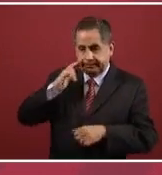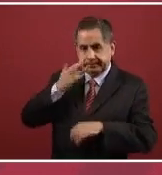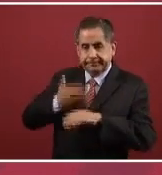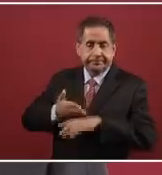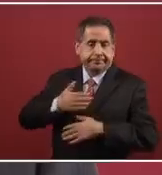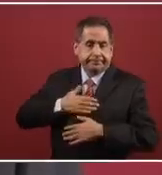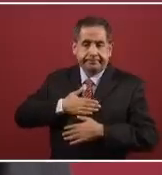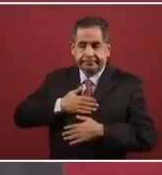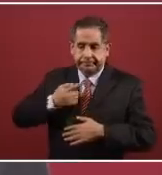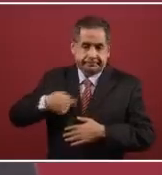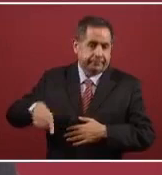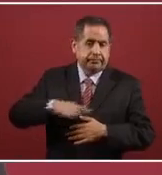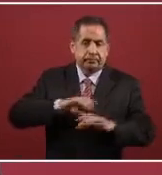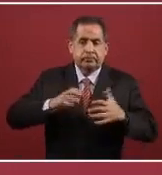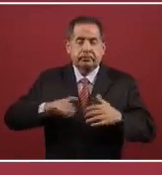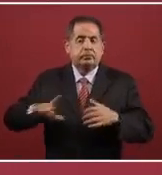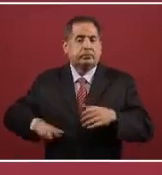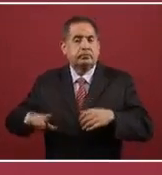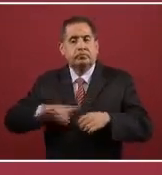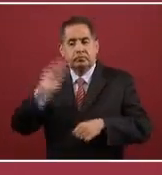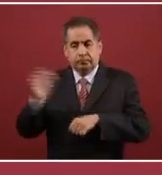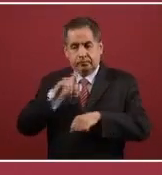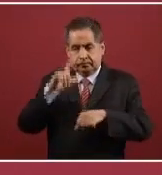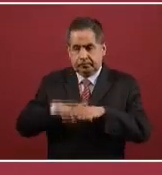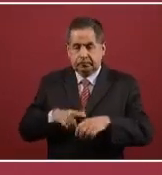como gobierno federal.